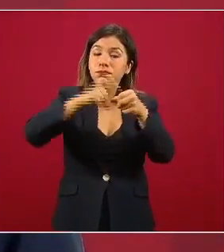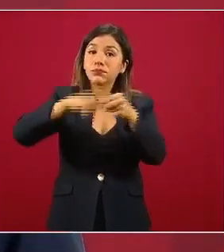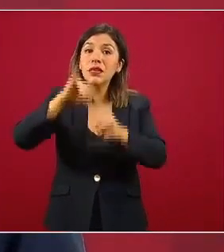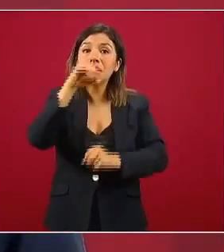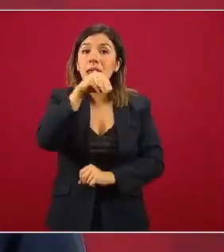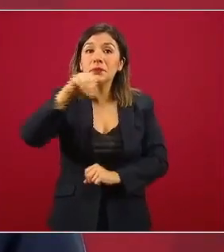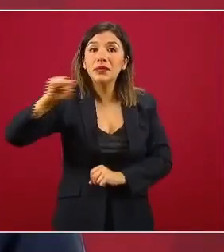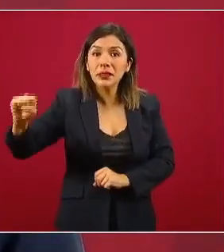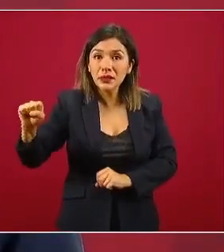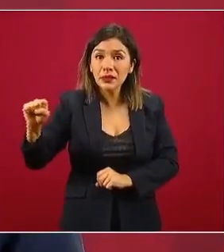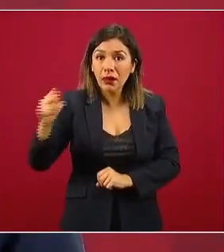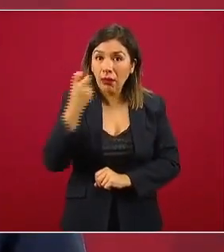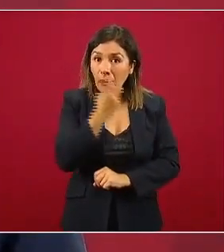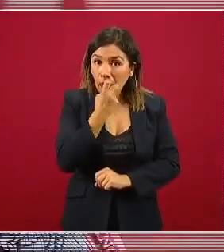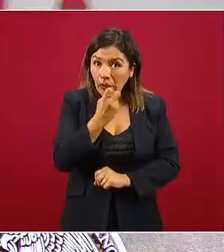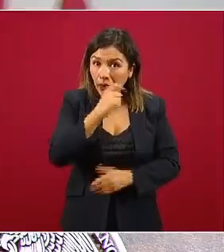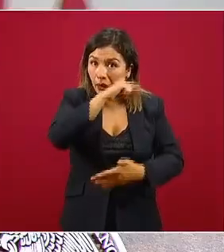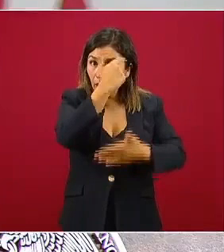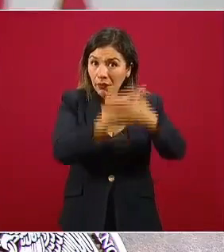el Seguro Social.